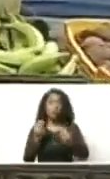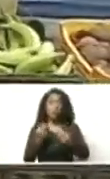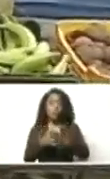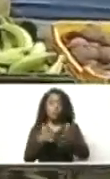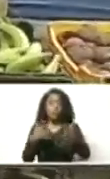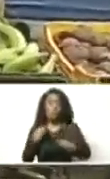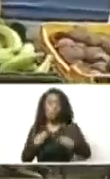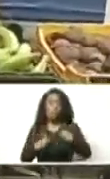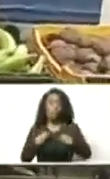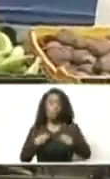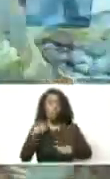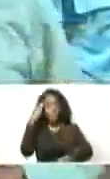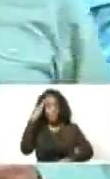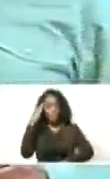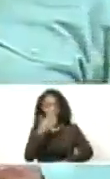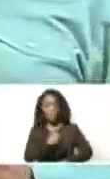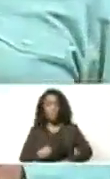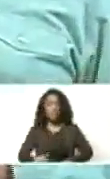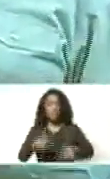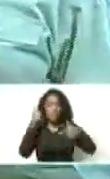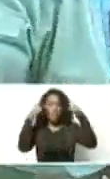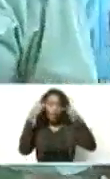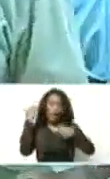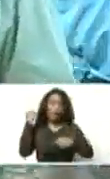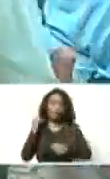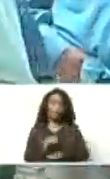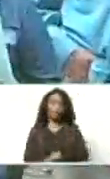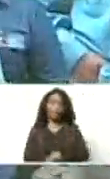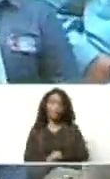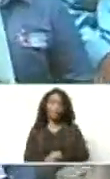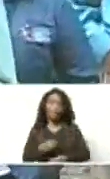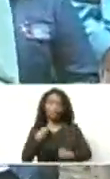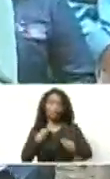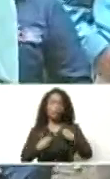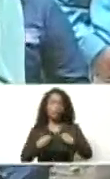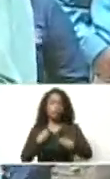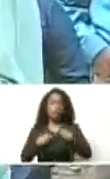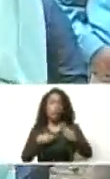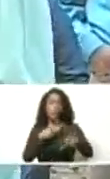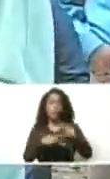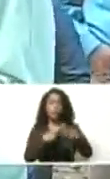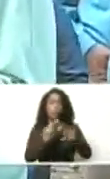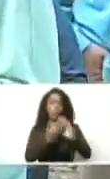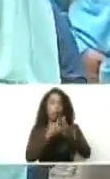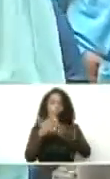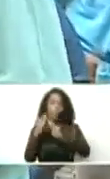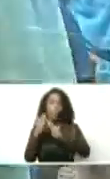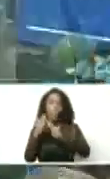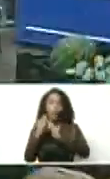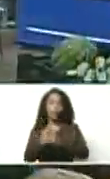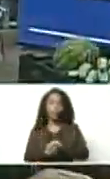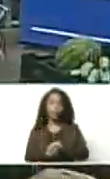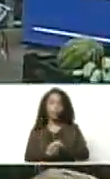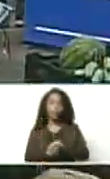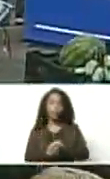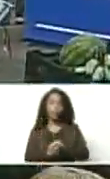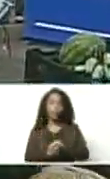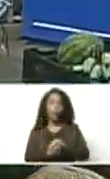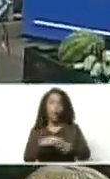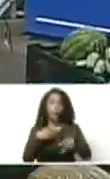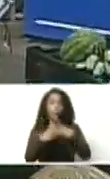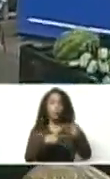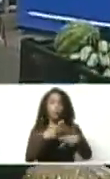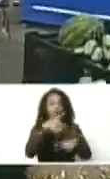comandante Chávez, ¿no? La preocupación de que la producción comunera, comunal, la